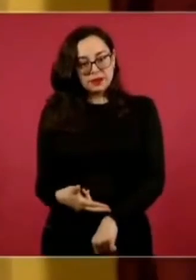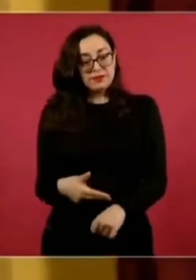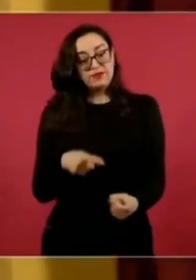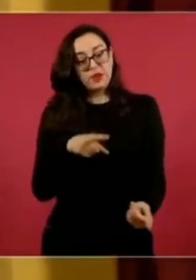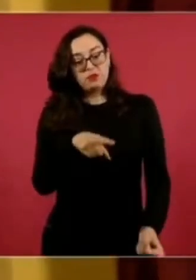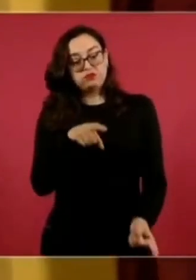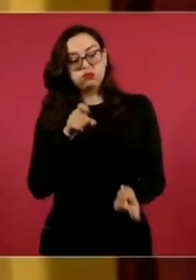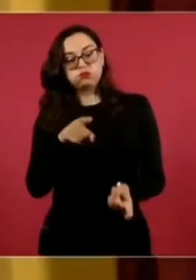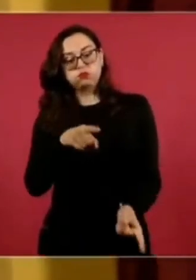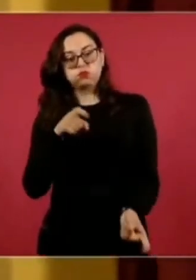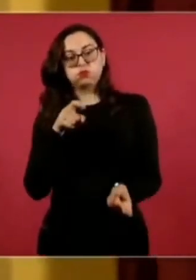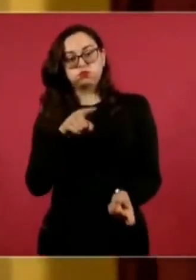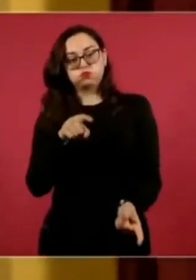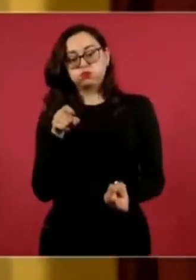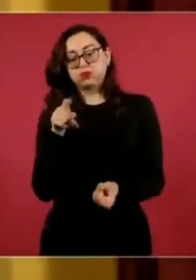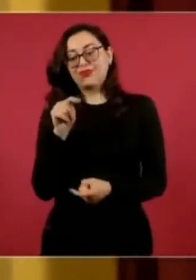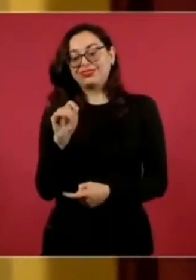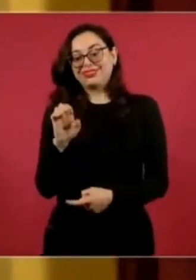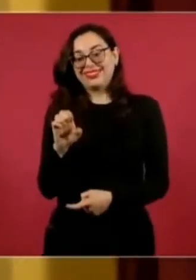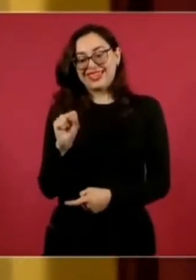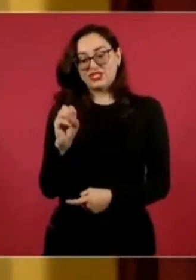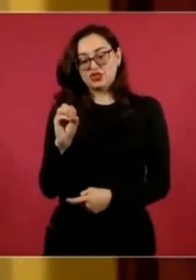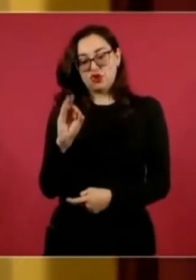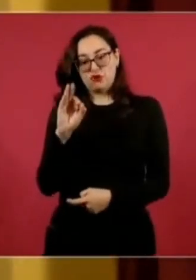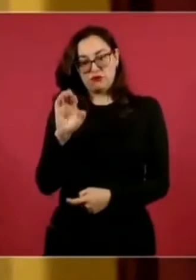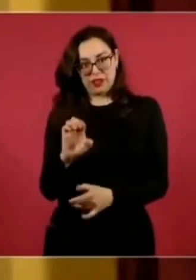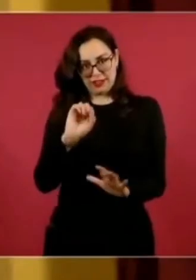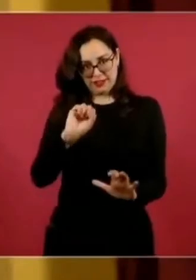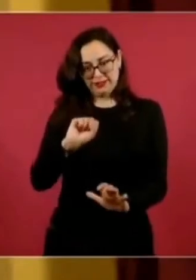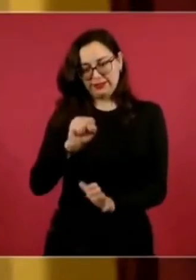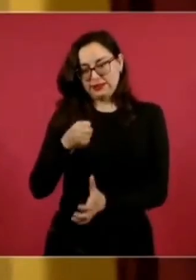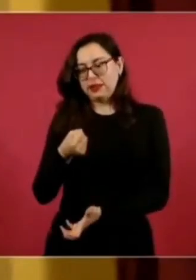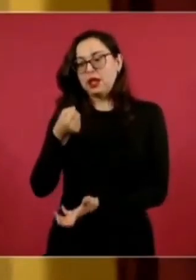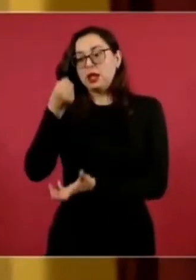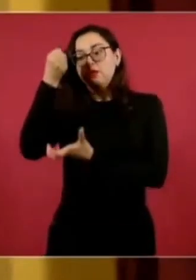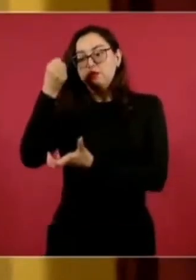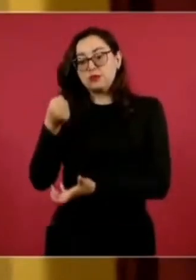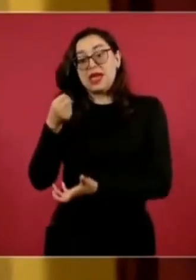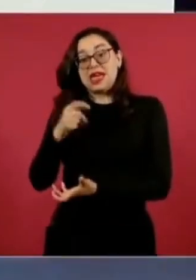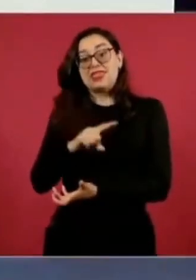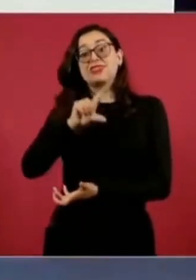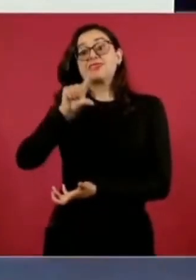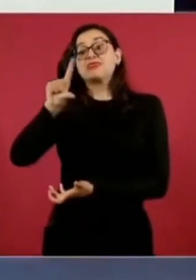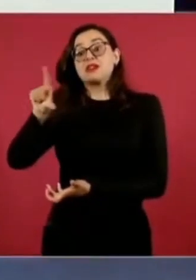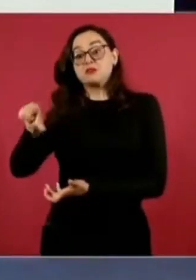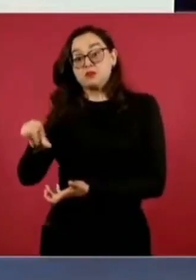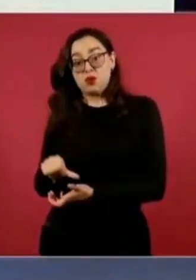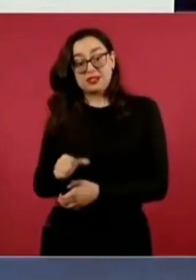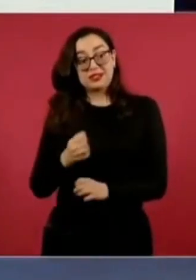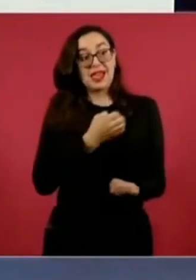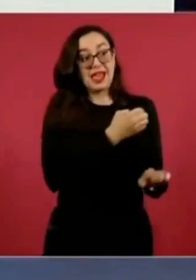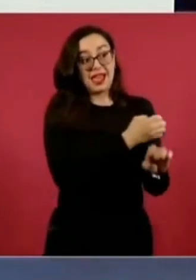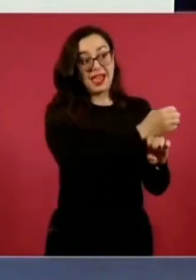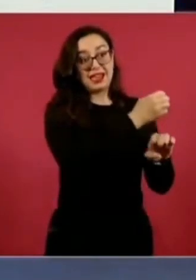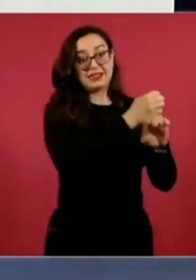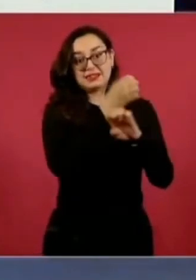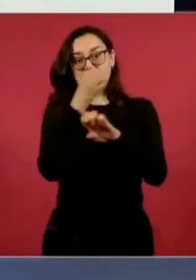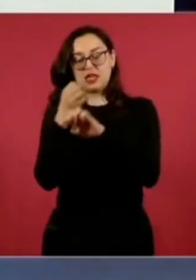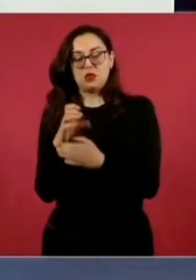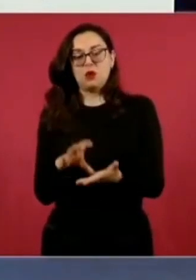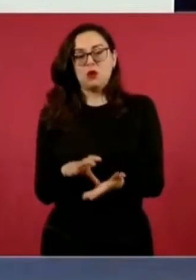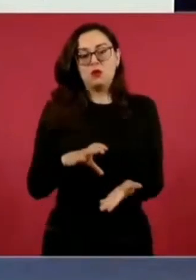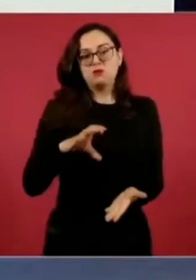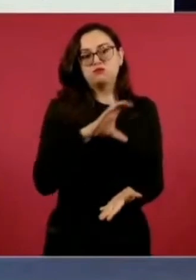tesorería de la y la tesorería de la federación regresa a cada estado